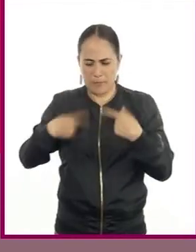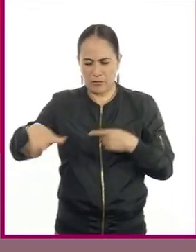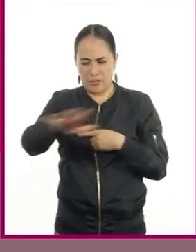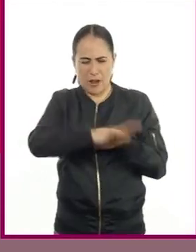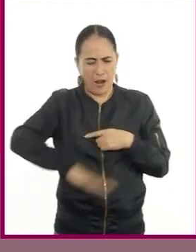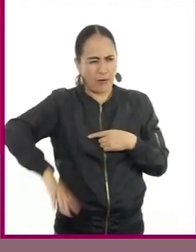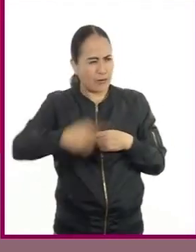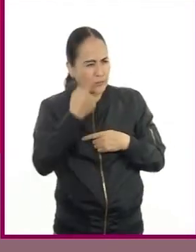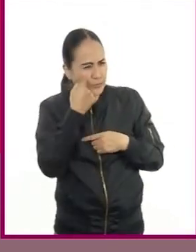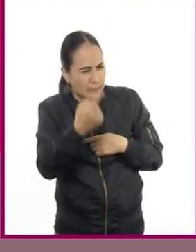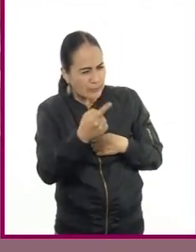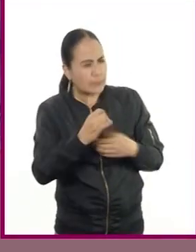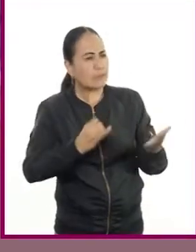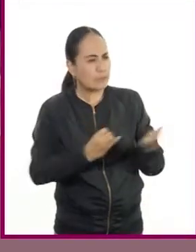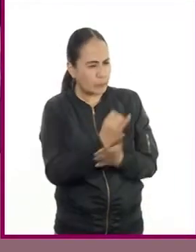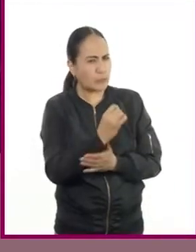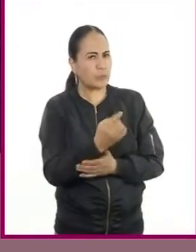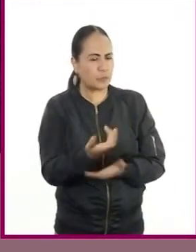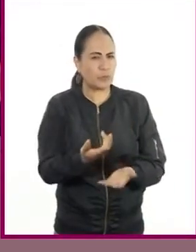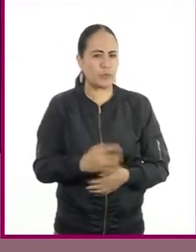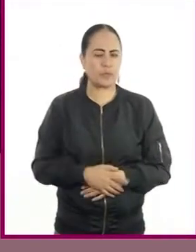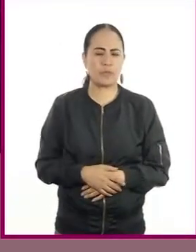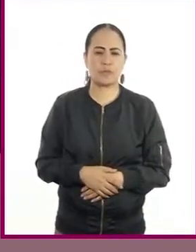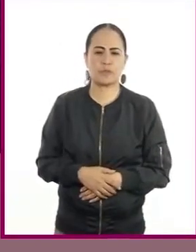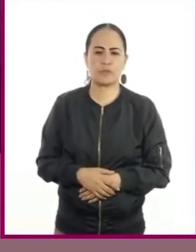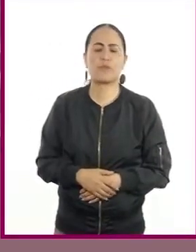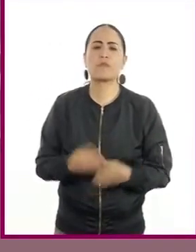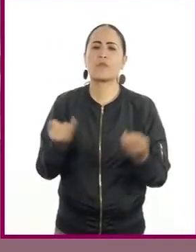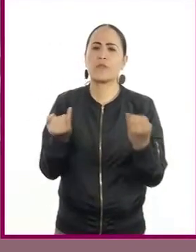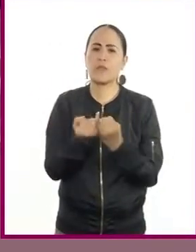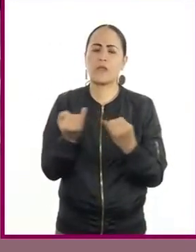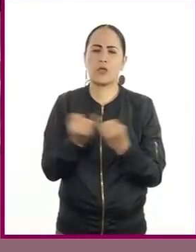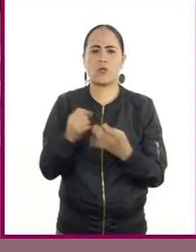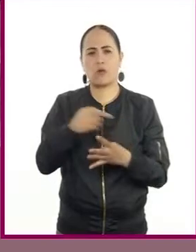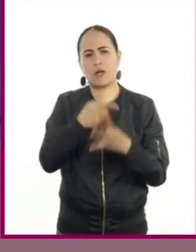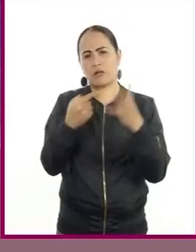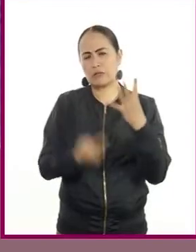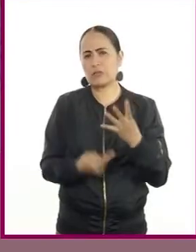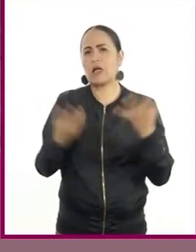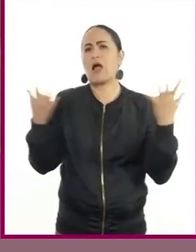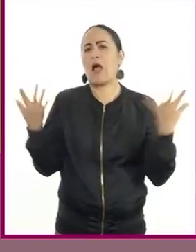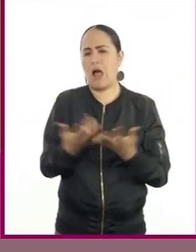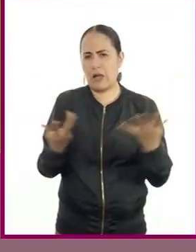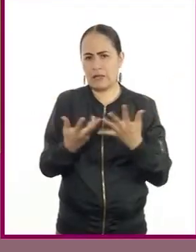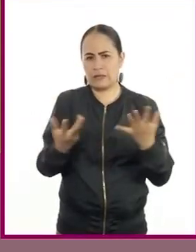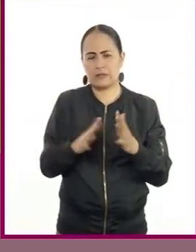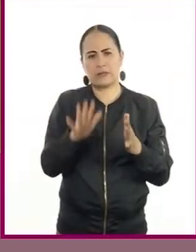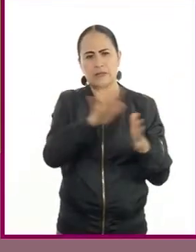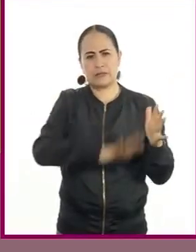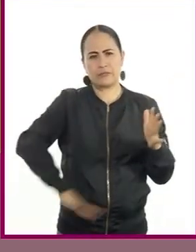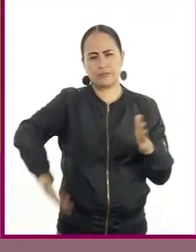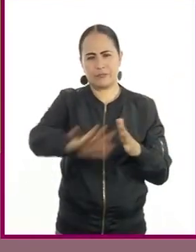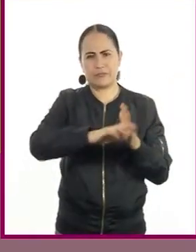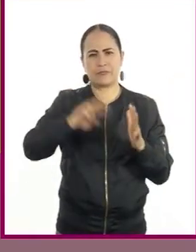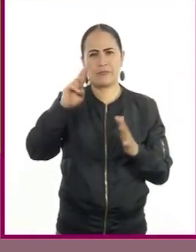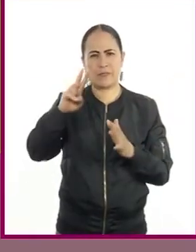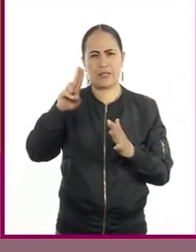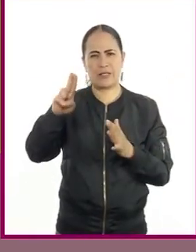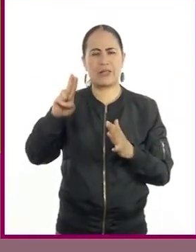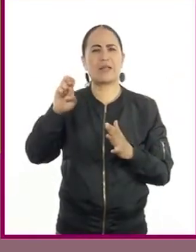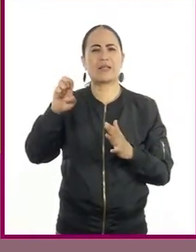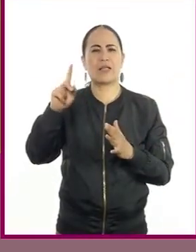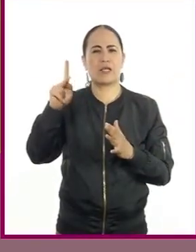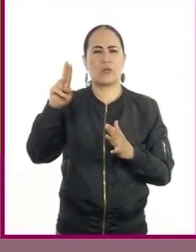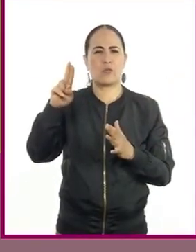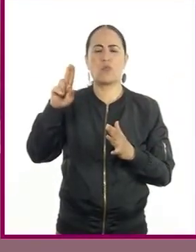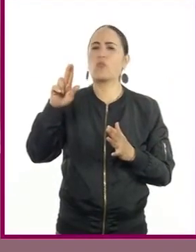público. También existen otros elementos fundamentales para el funcionamiento de una república. Tal es el caso de la división de